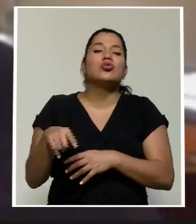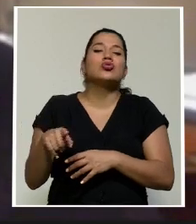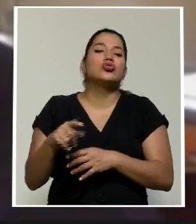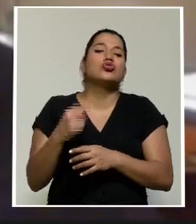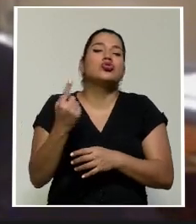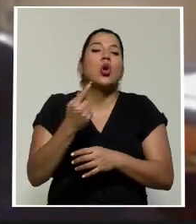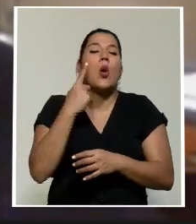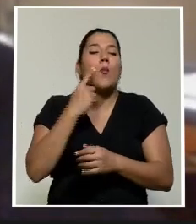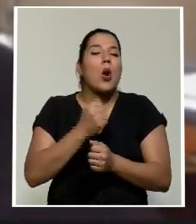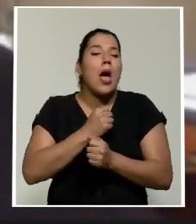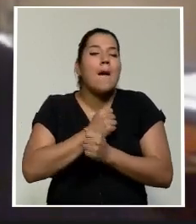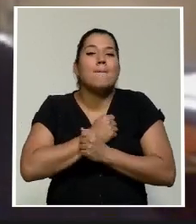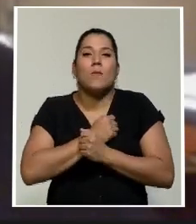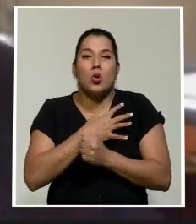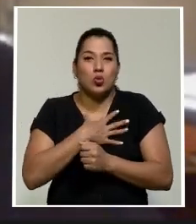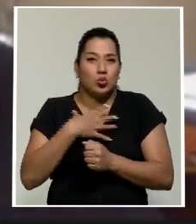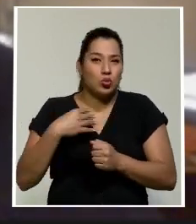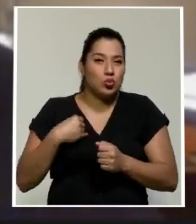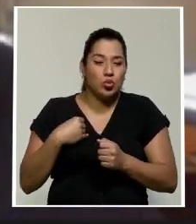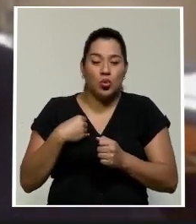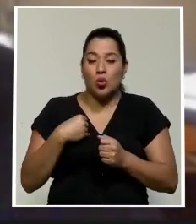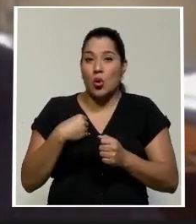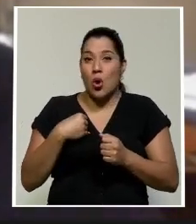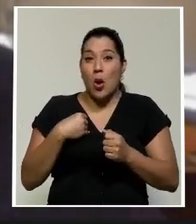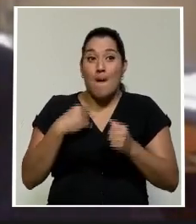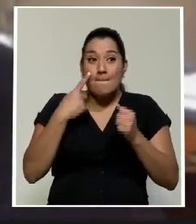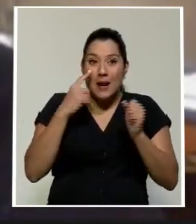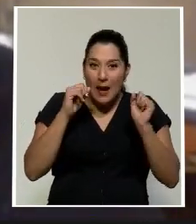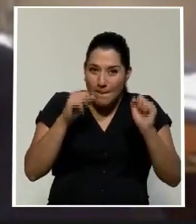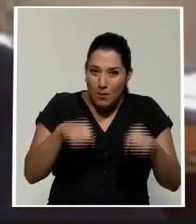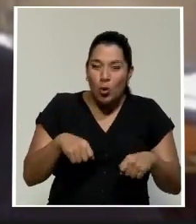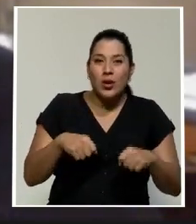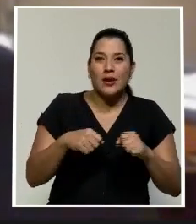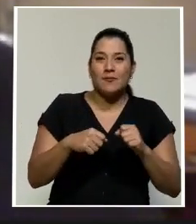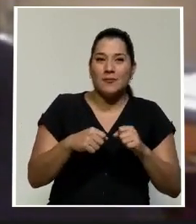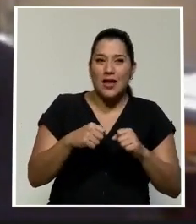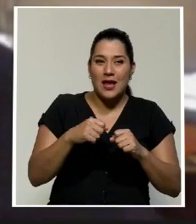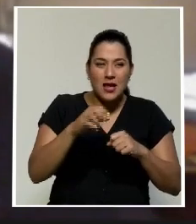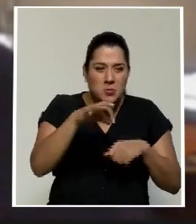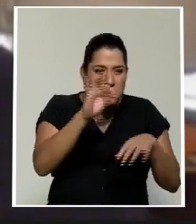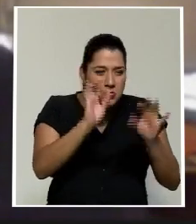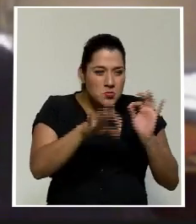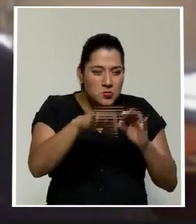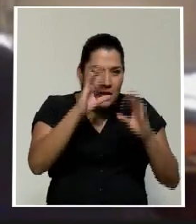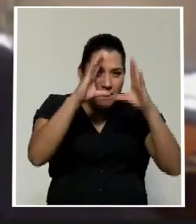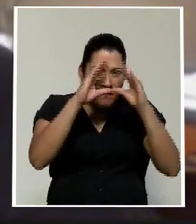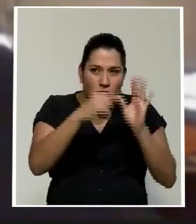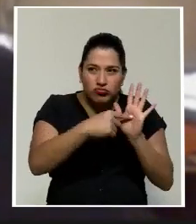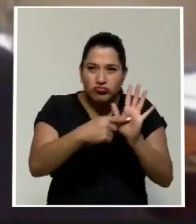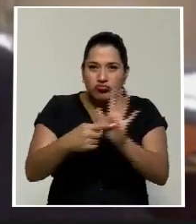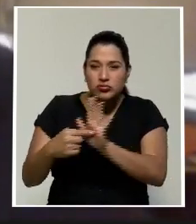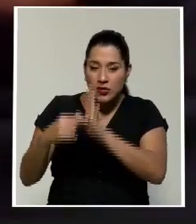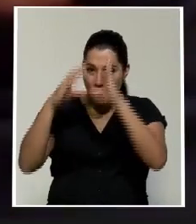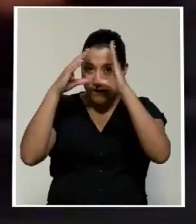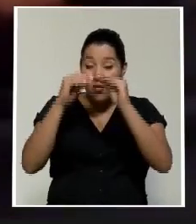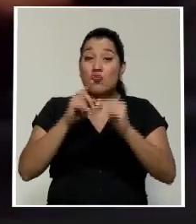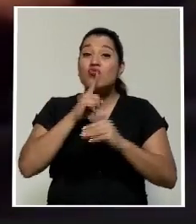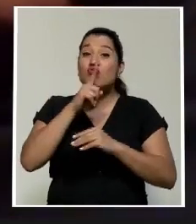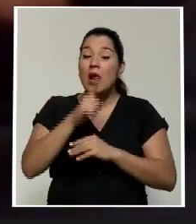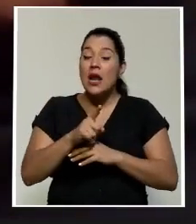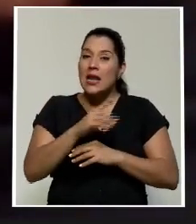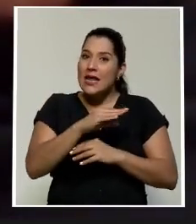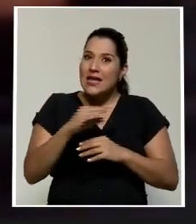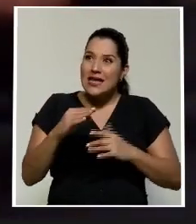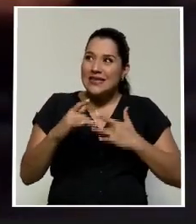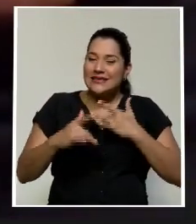esta emoción de poder realmente traer transparencia a nuestros países y la sensación de colaboración. No te imaginas